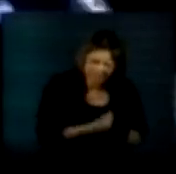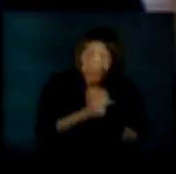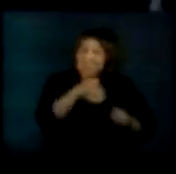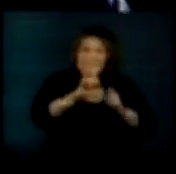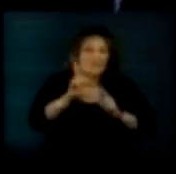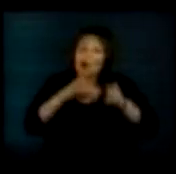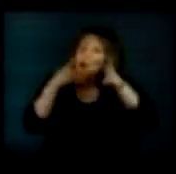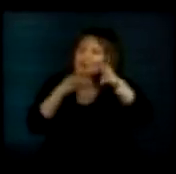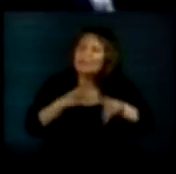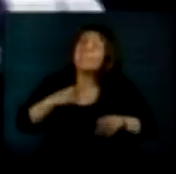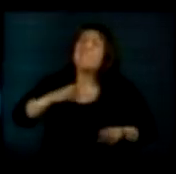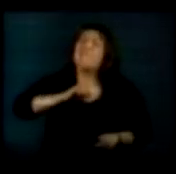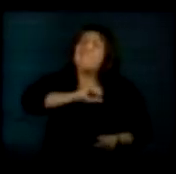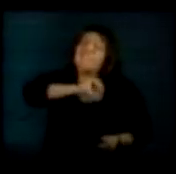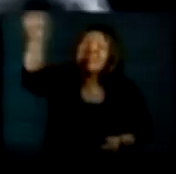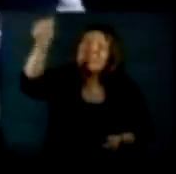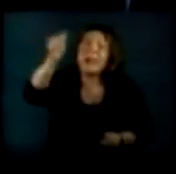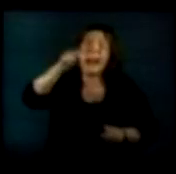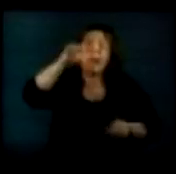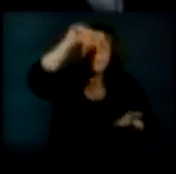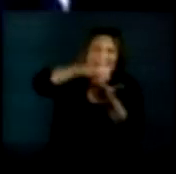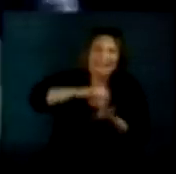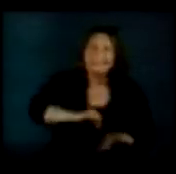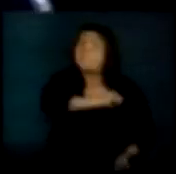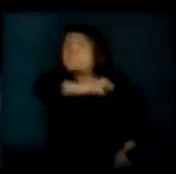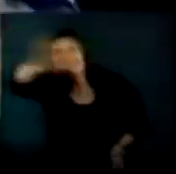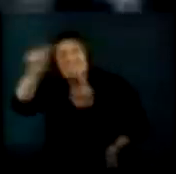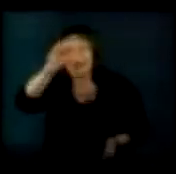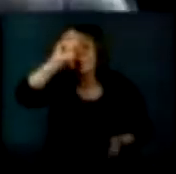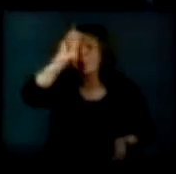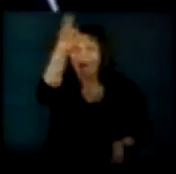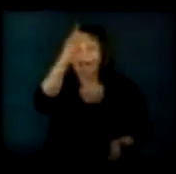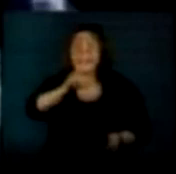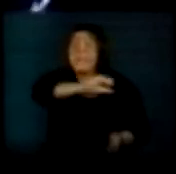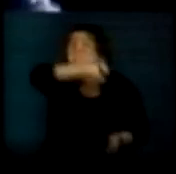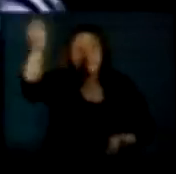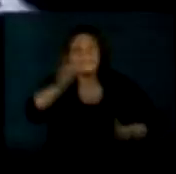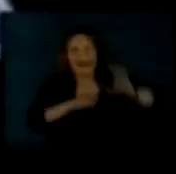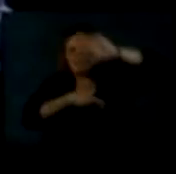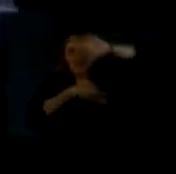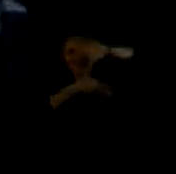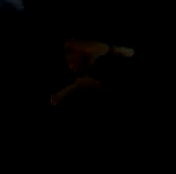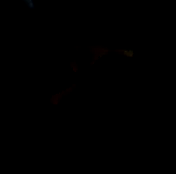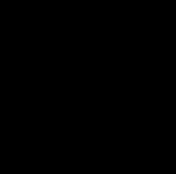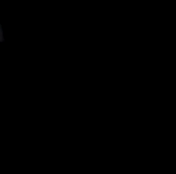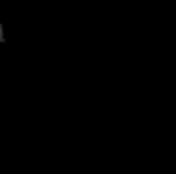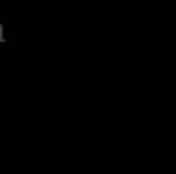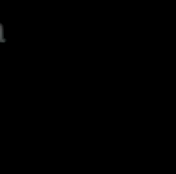luchar. ¡Viva la patria! ¡Viva el Uruguay! ¡Viva América Latina!